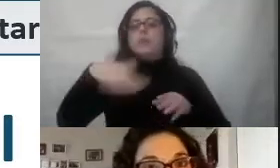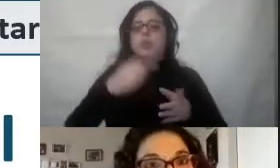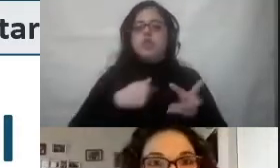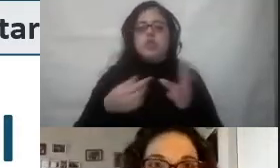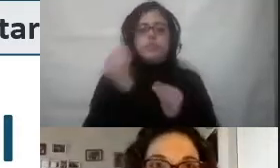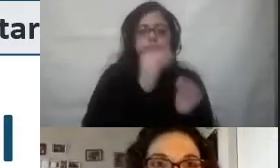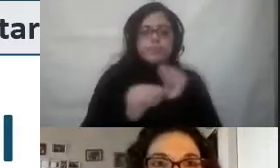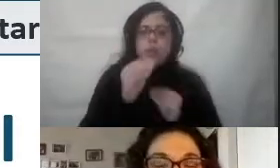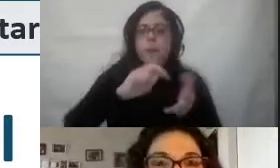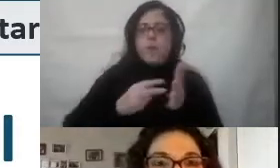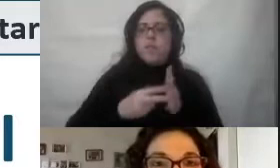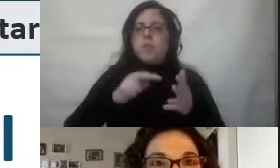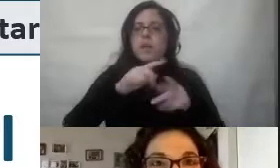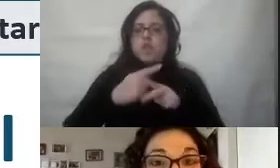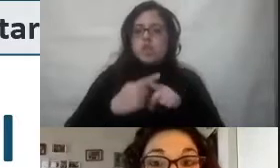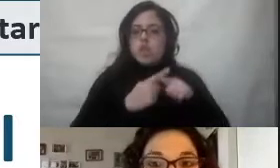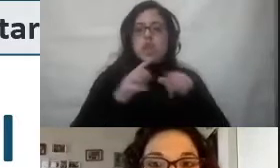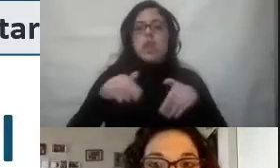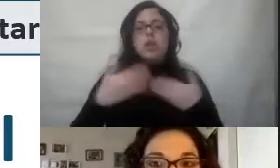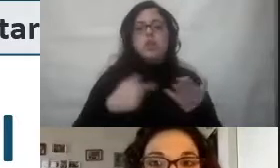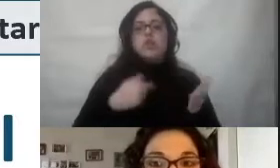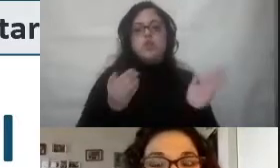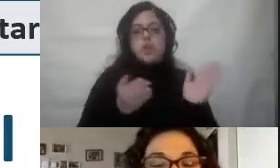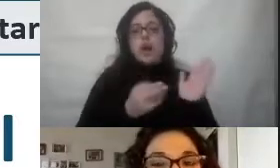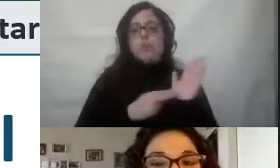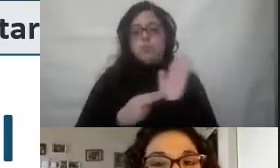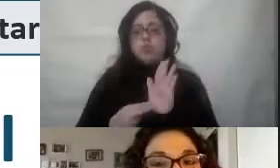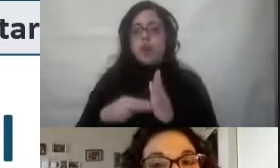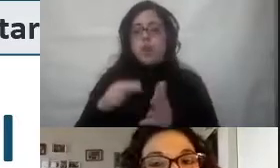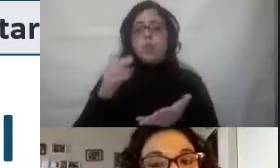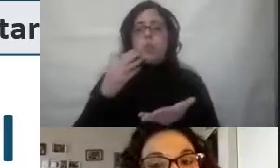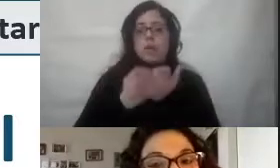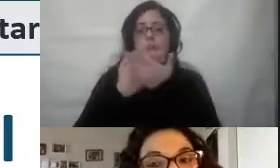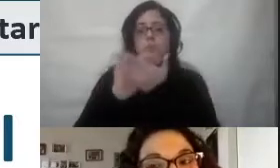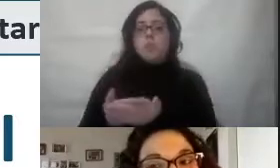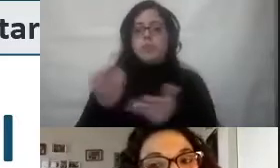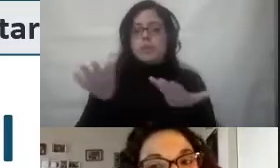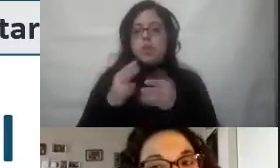sociales relevantes. Vamos a mostrar ahora una propuesta de cómo hacerlo. Y por sobre